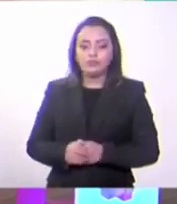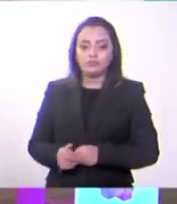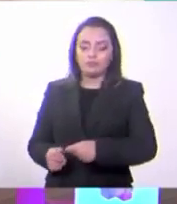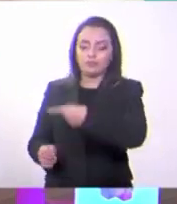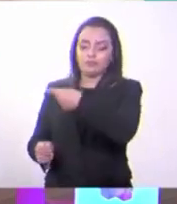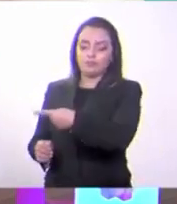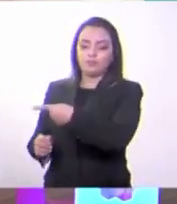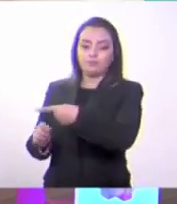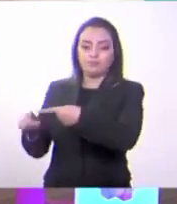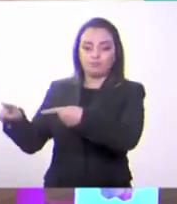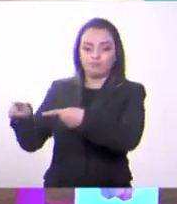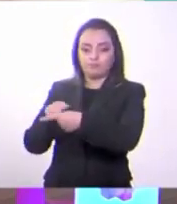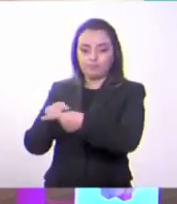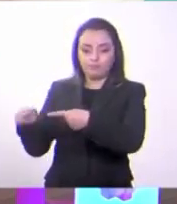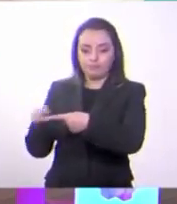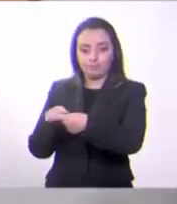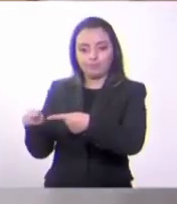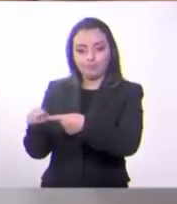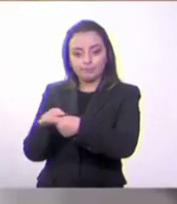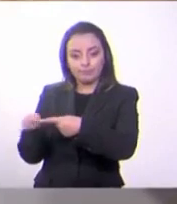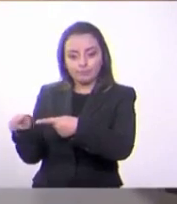Ahí, horizontal, por ahí.